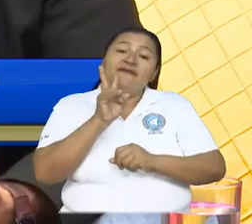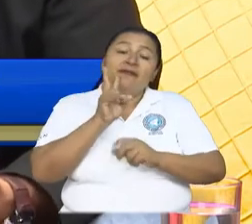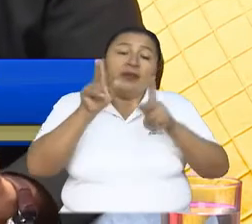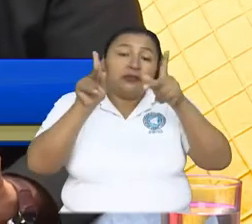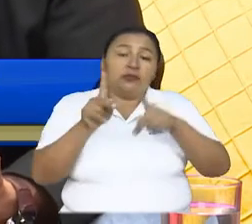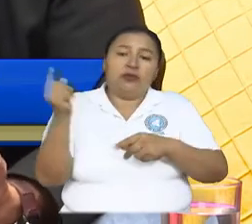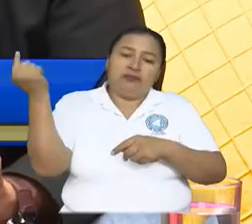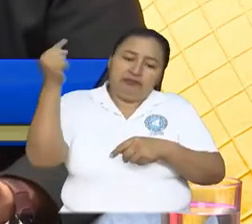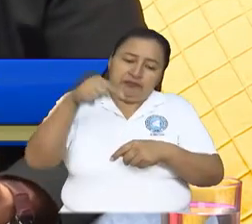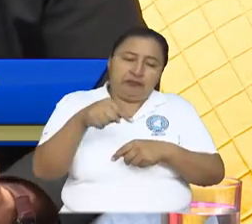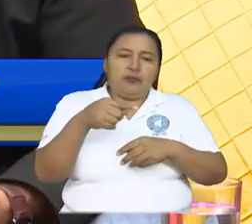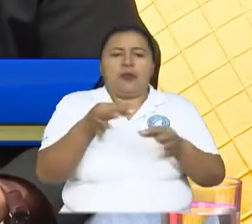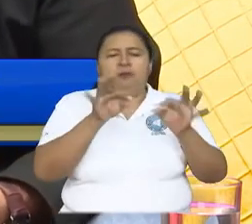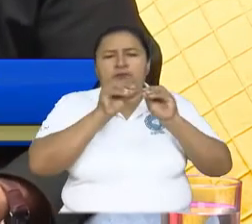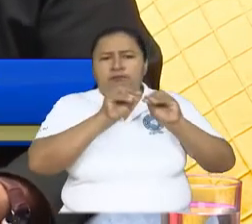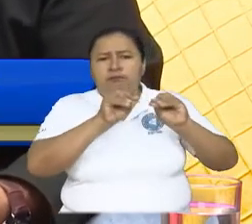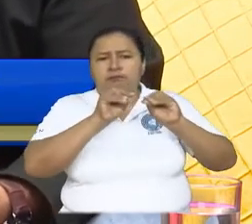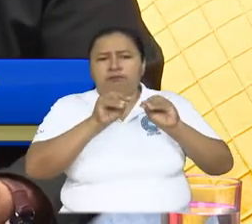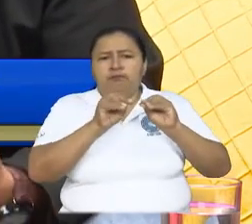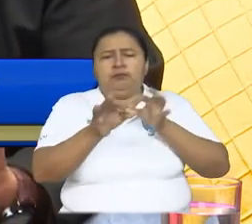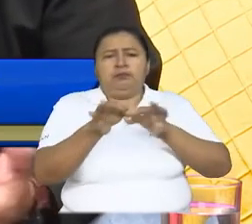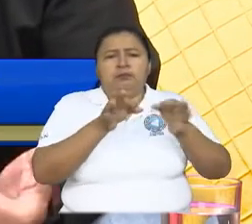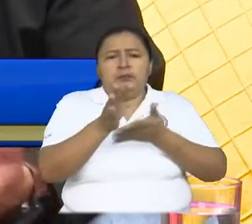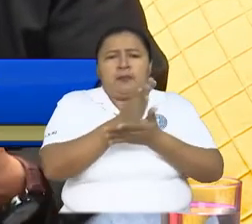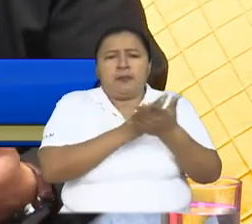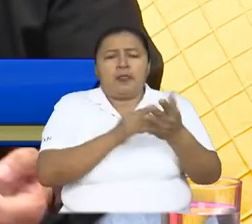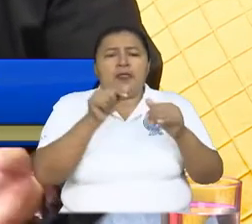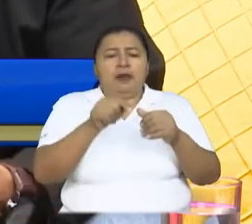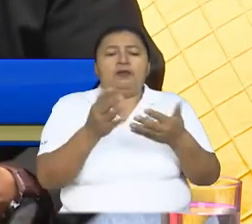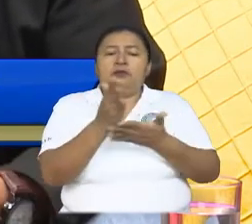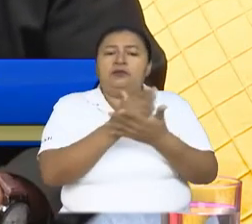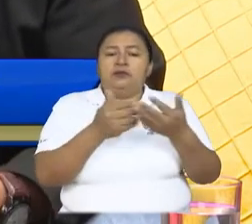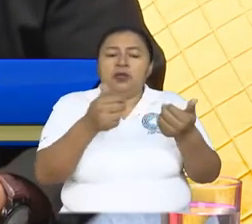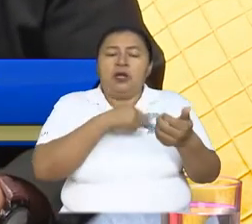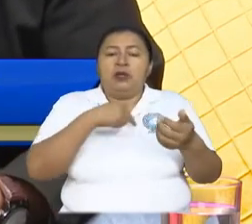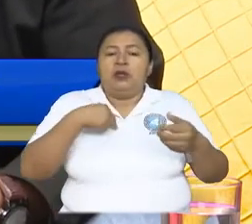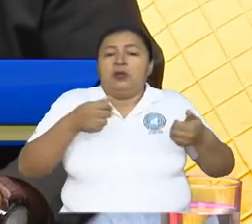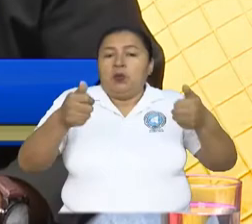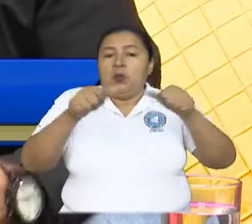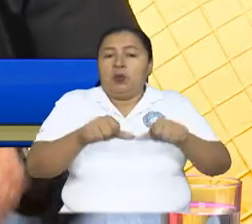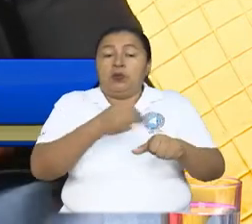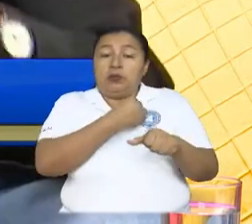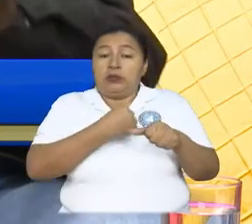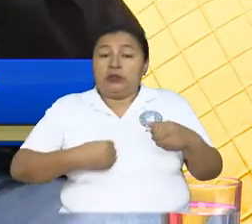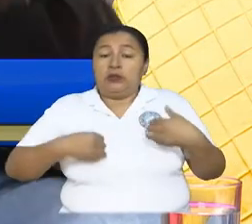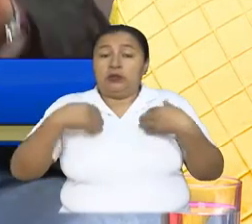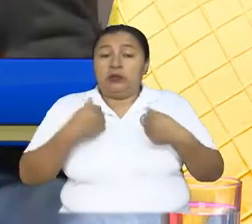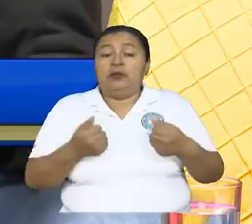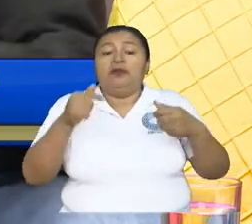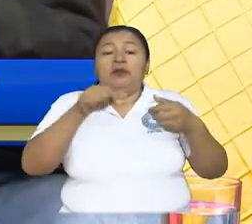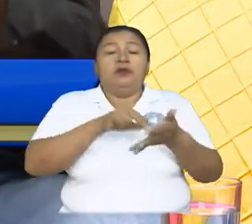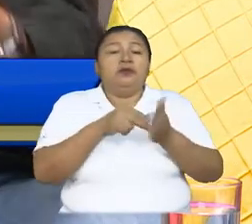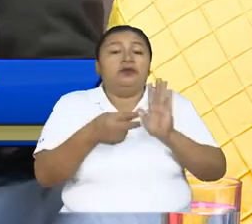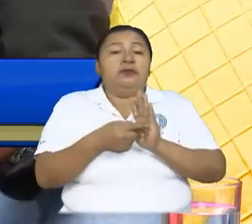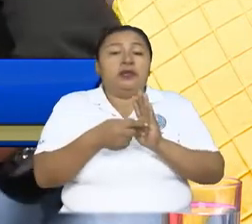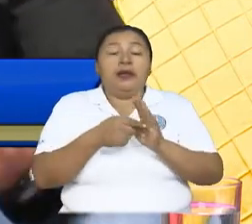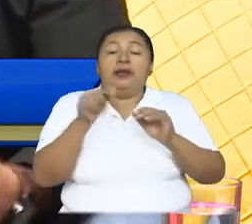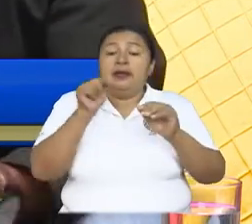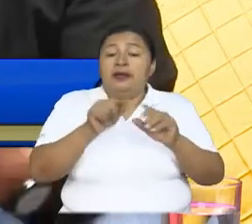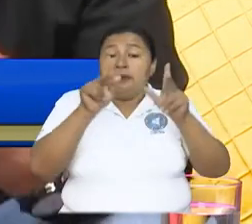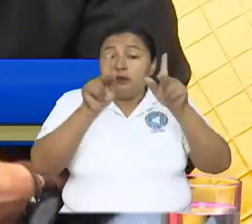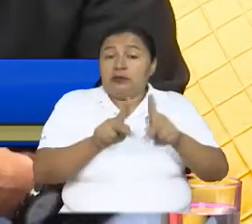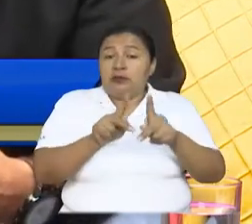porque al estabilidad algunos convenios con el ministerio de salud y eso va a significar preparar